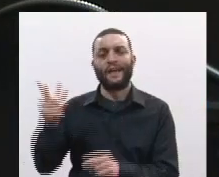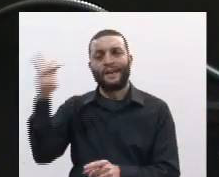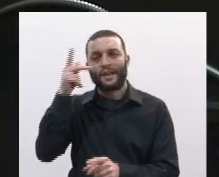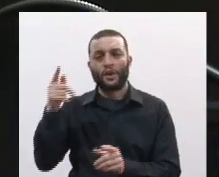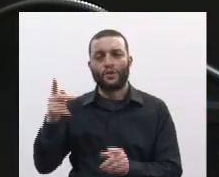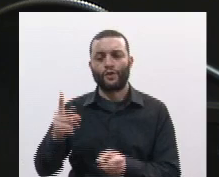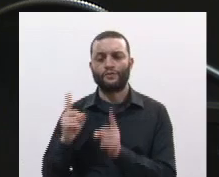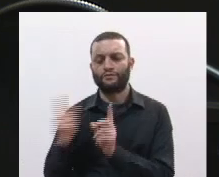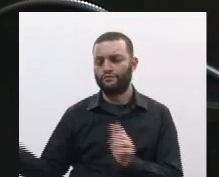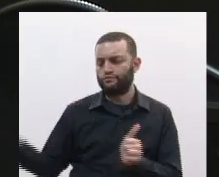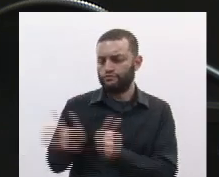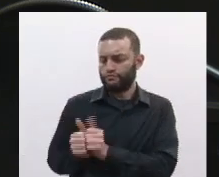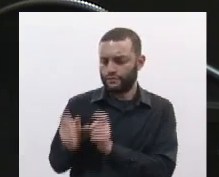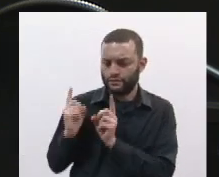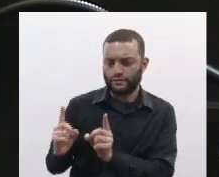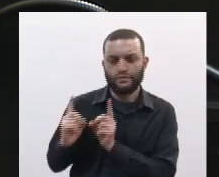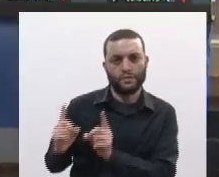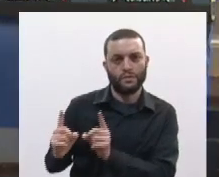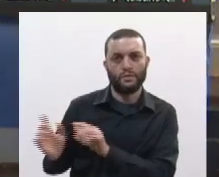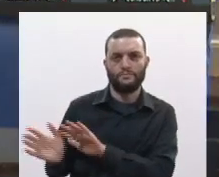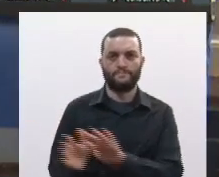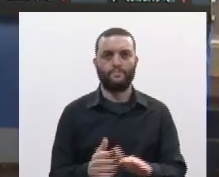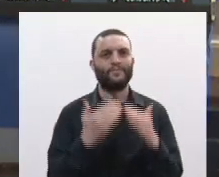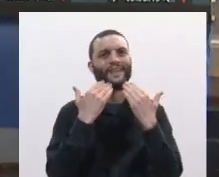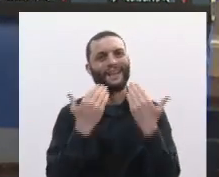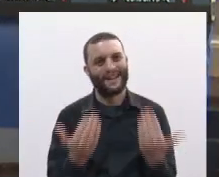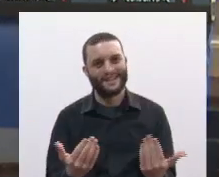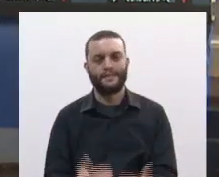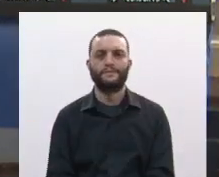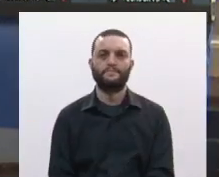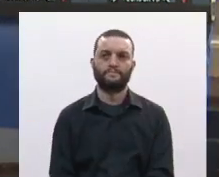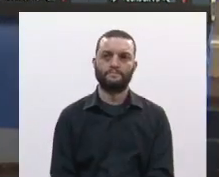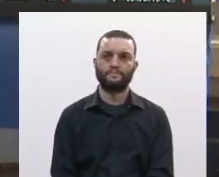sigue estando con nosotros. Gracias, presidente. Gracias.